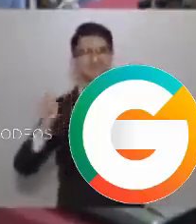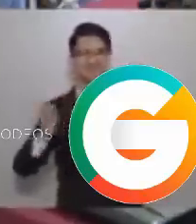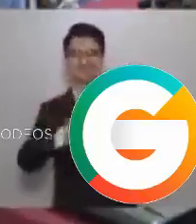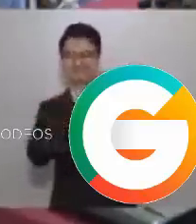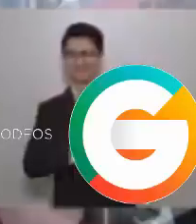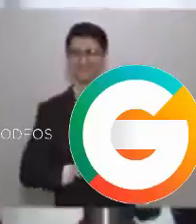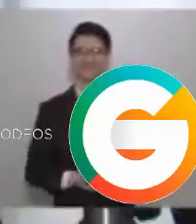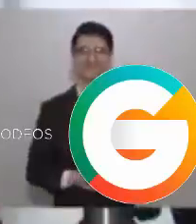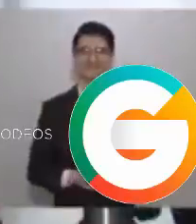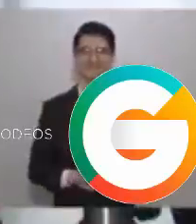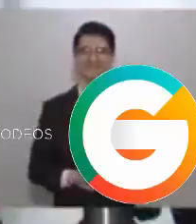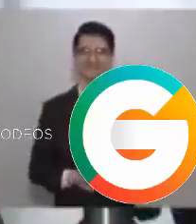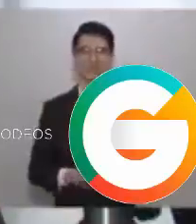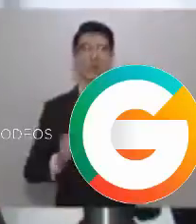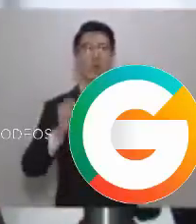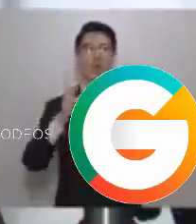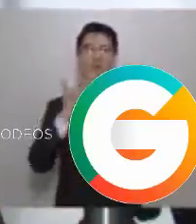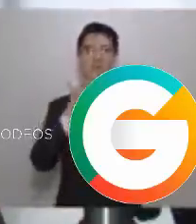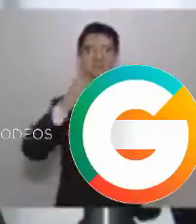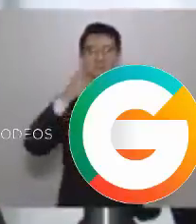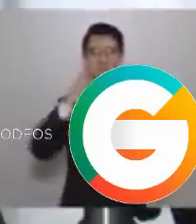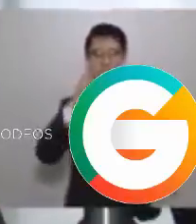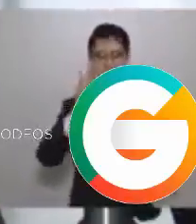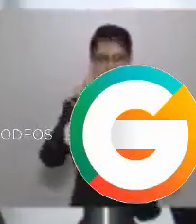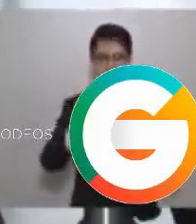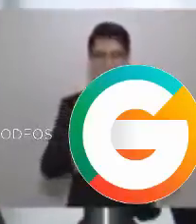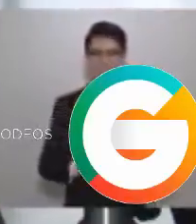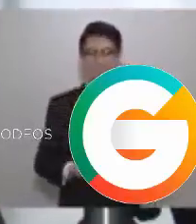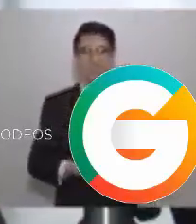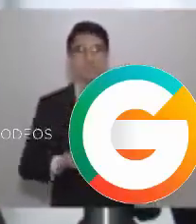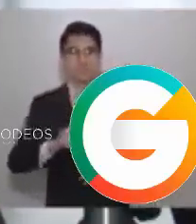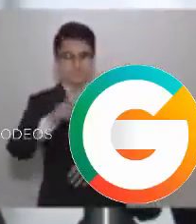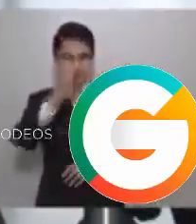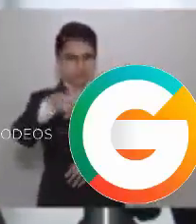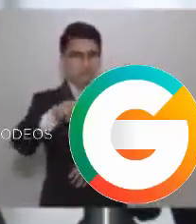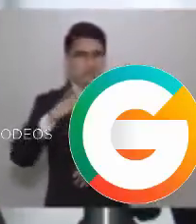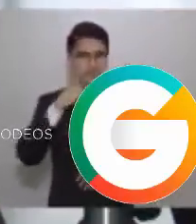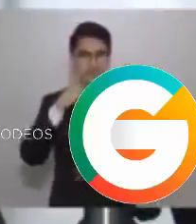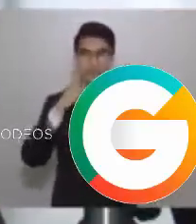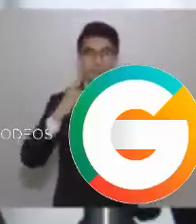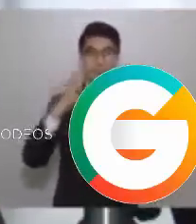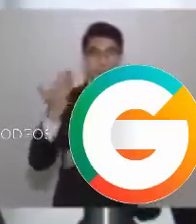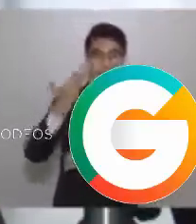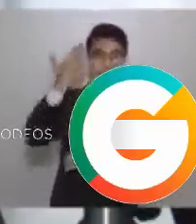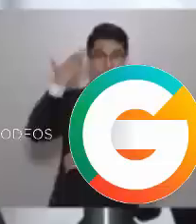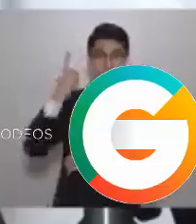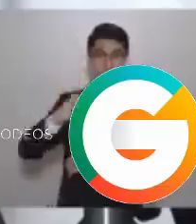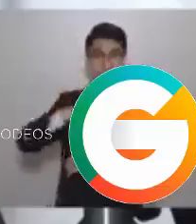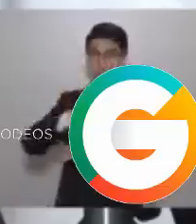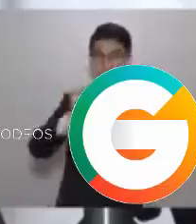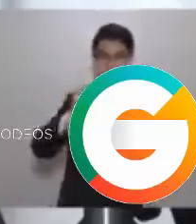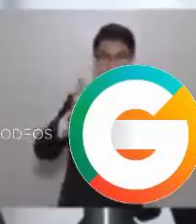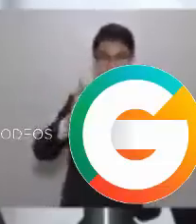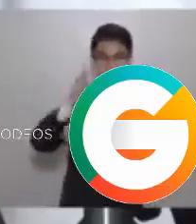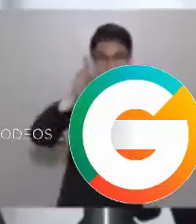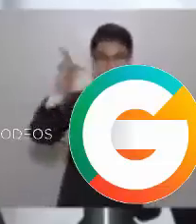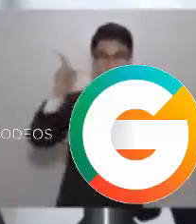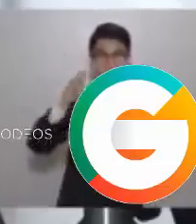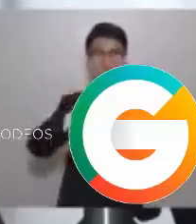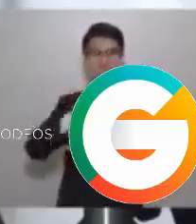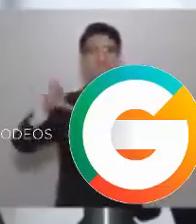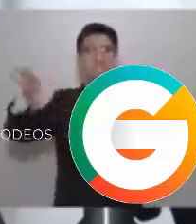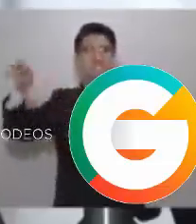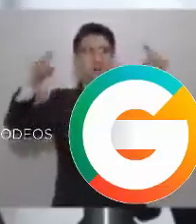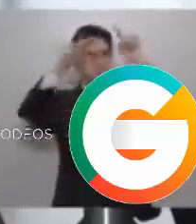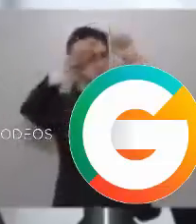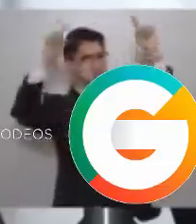con respecto a la narcomanta, nosotros consideramos que la información contenida en ella, por supuesto, expresa datos en los que se debe